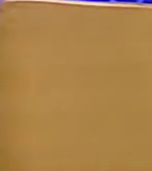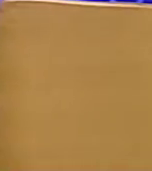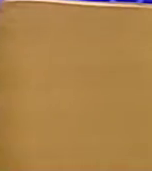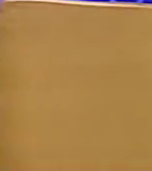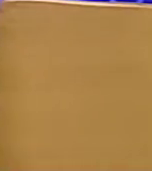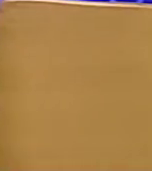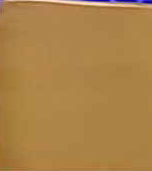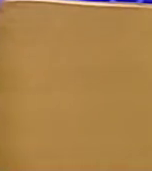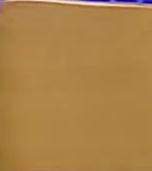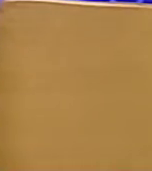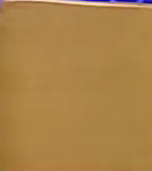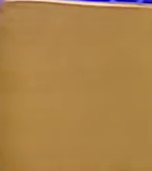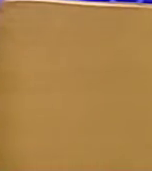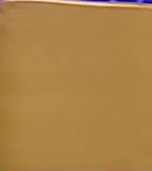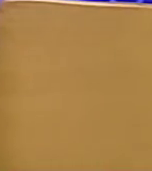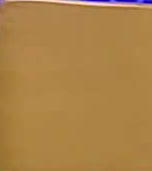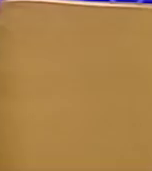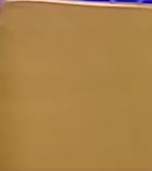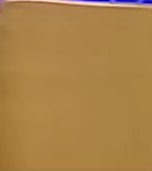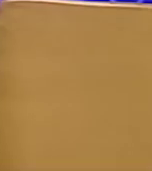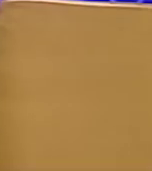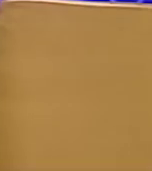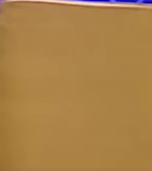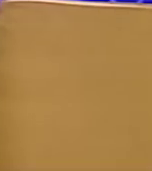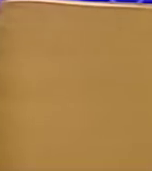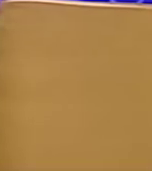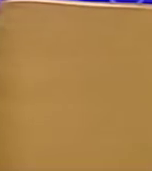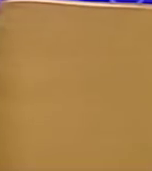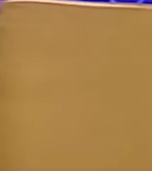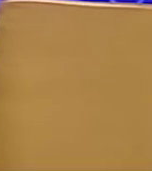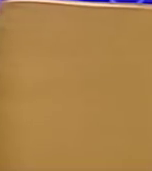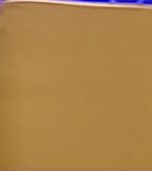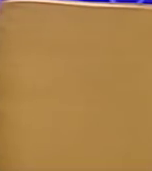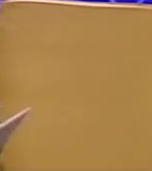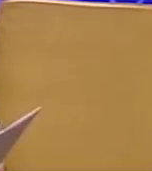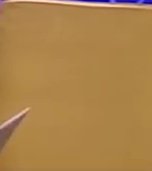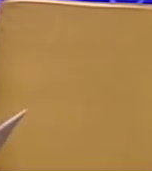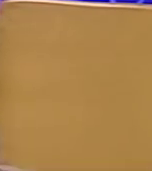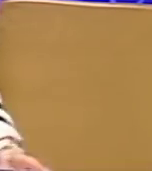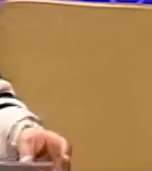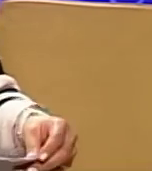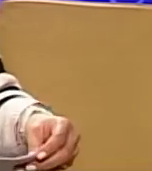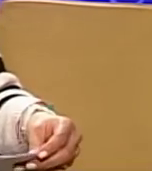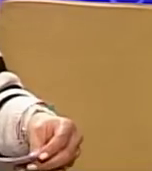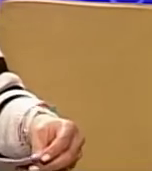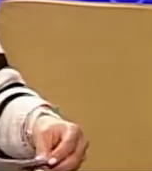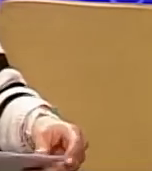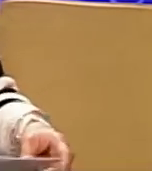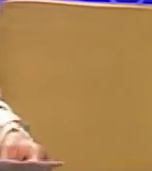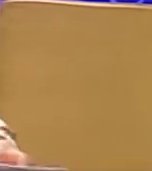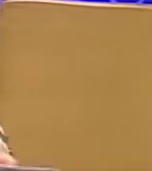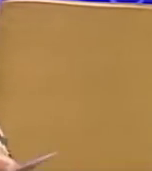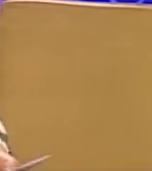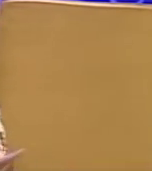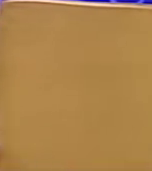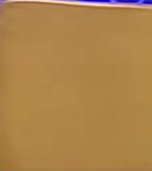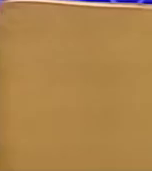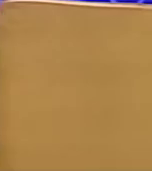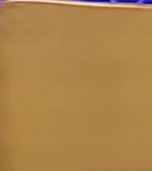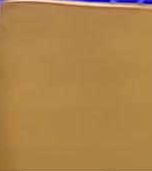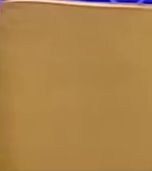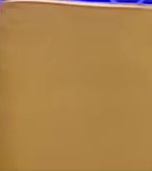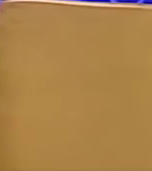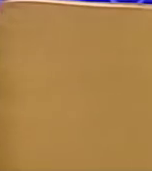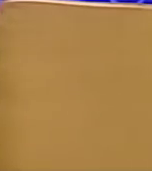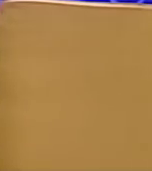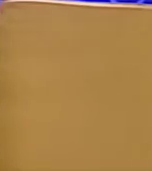Bueno, en este momento está declarando Jorge Rodríguez. Vamos a continuar con nuestra entrevista con el ministro de Cultura, Ernesto Villegas. Vamos